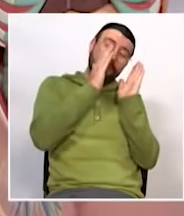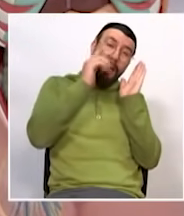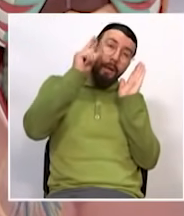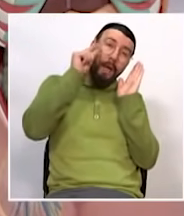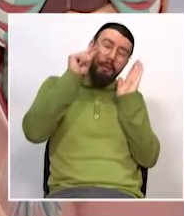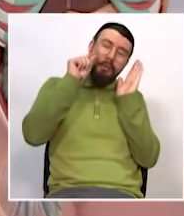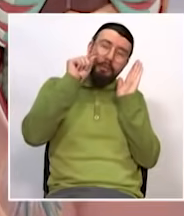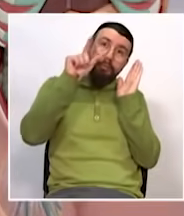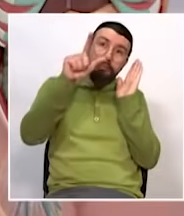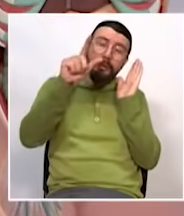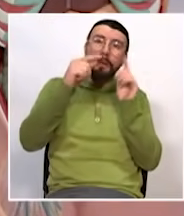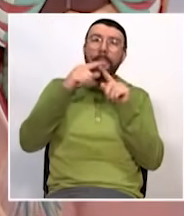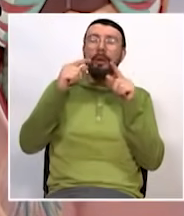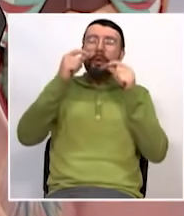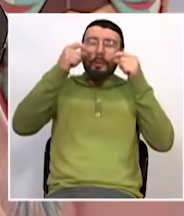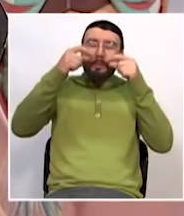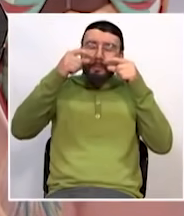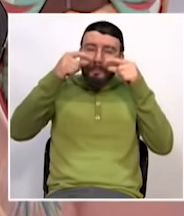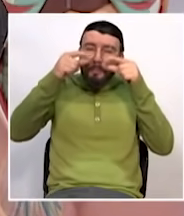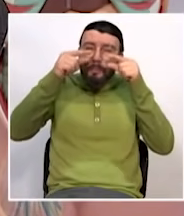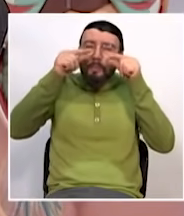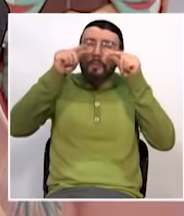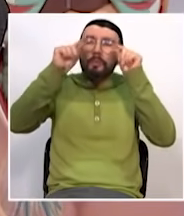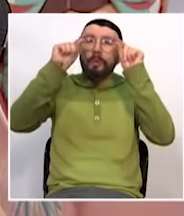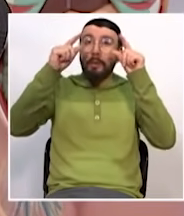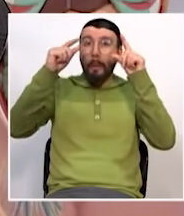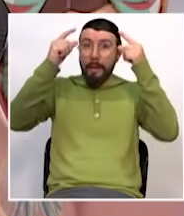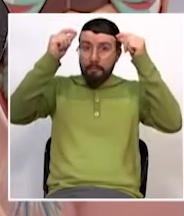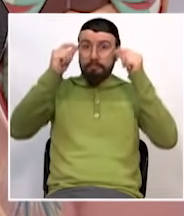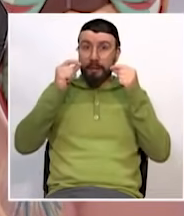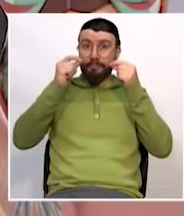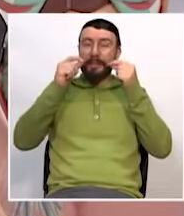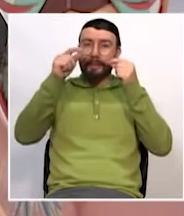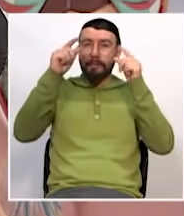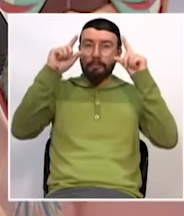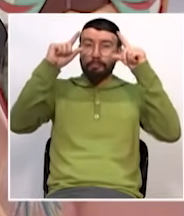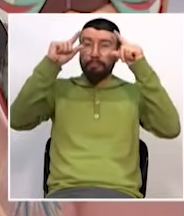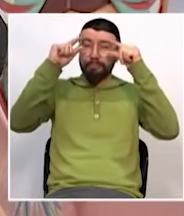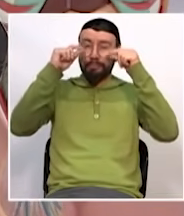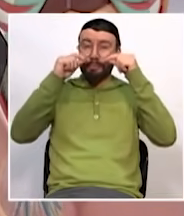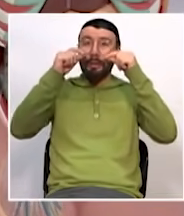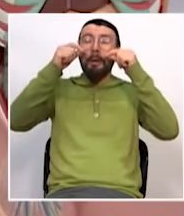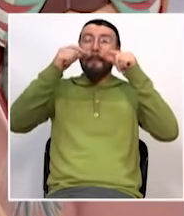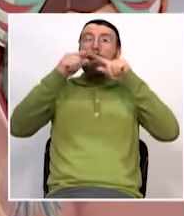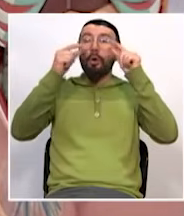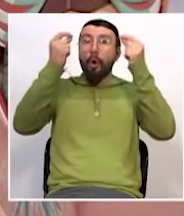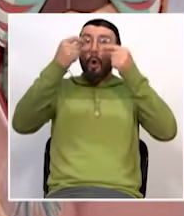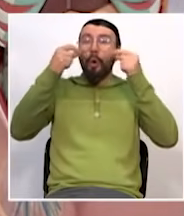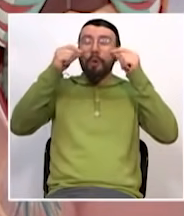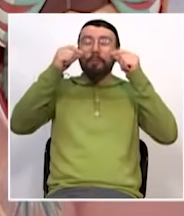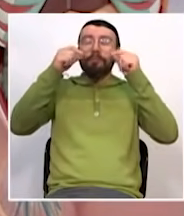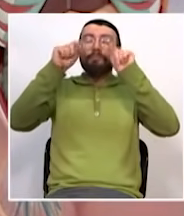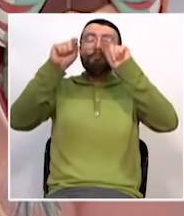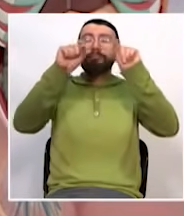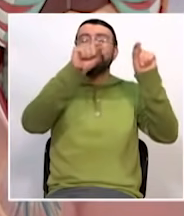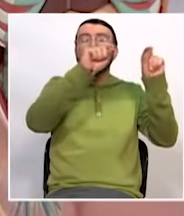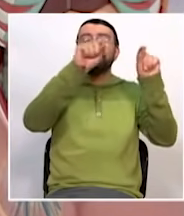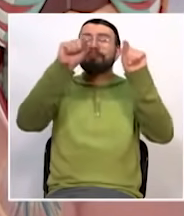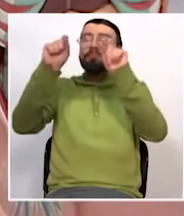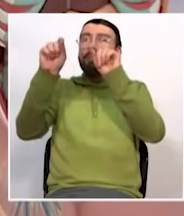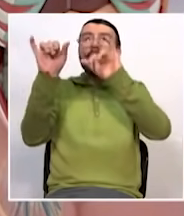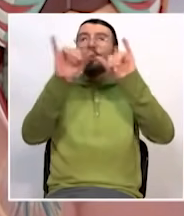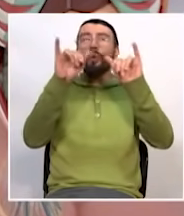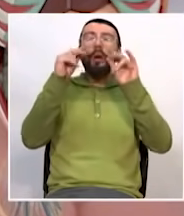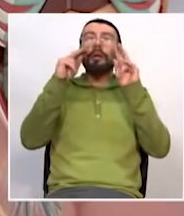simplemente levantar el globo ocular teniendo los párpados cerrados como si estuviera mirando aquí en el horizonte un paisaje si usted